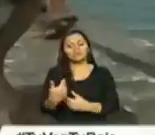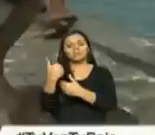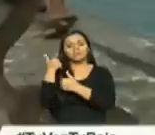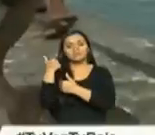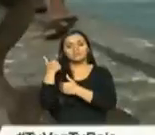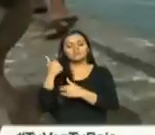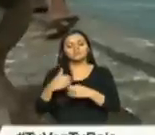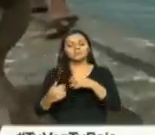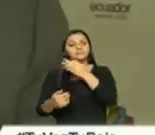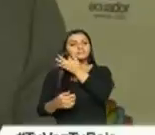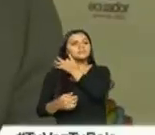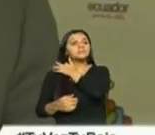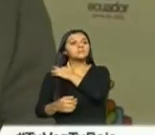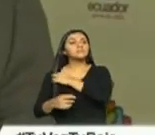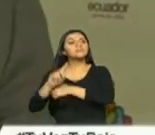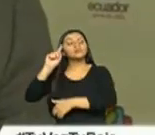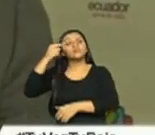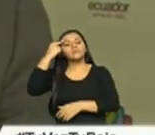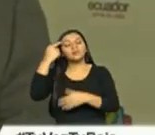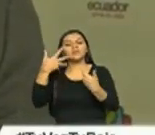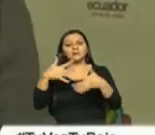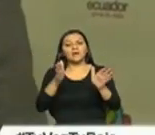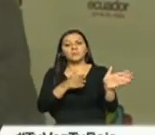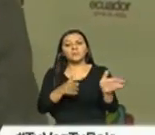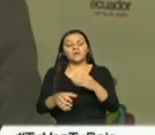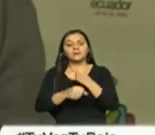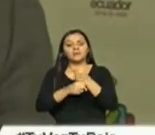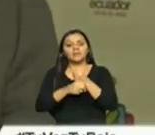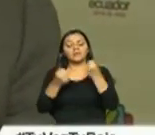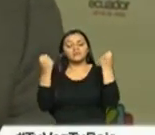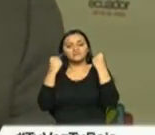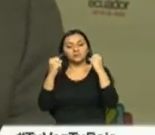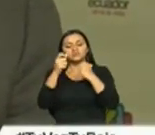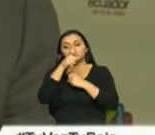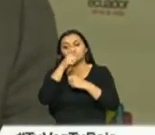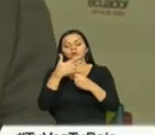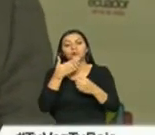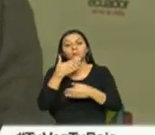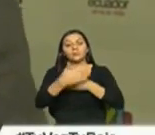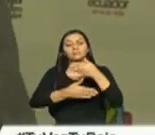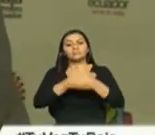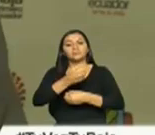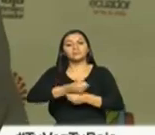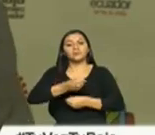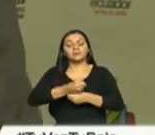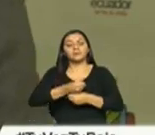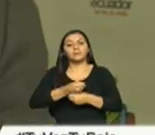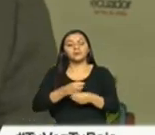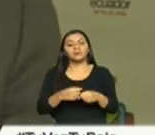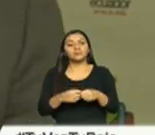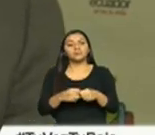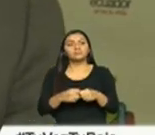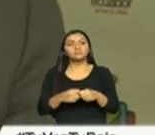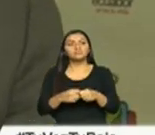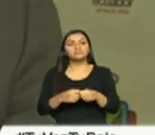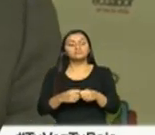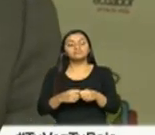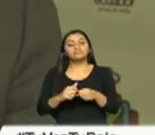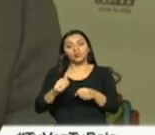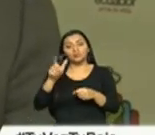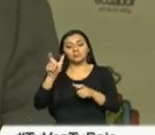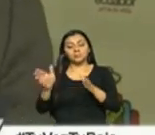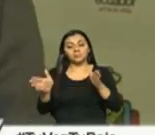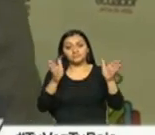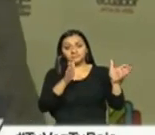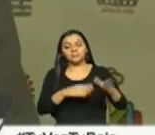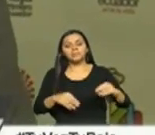de Qualitour. El gobierno ha hecho buenos esfuerzos con relación a temas de promoción y algunos otros. Y en